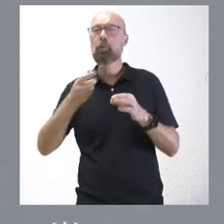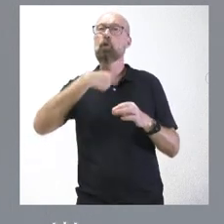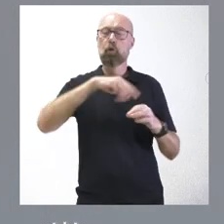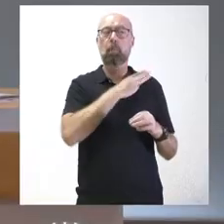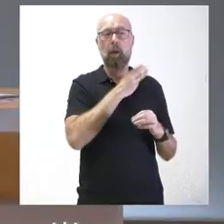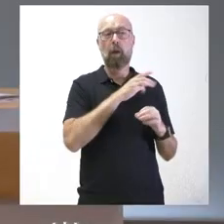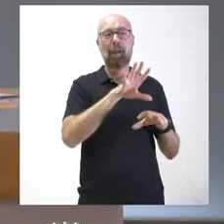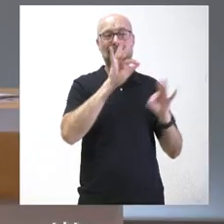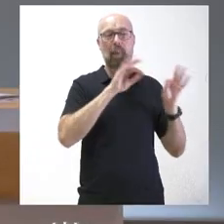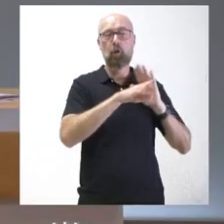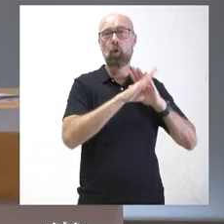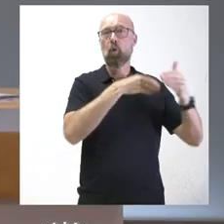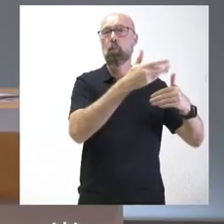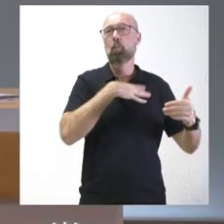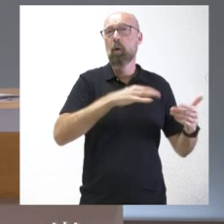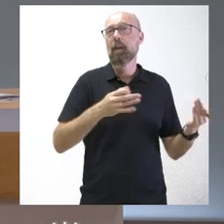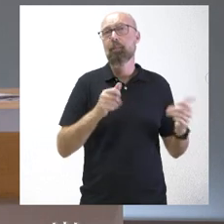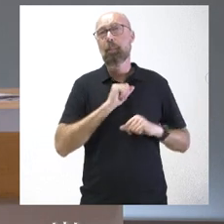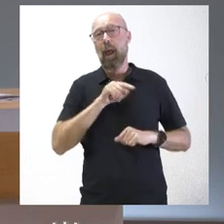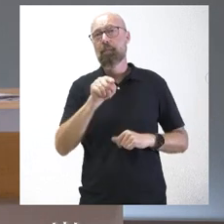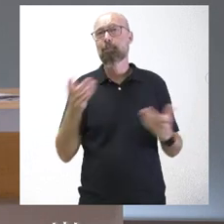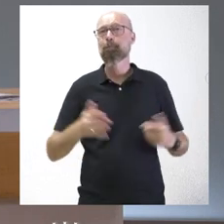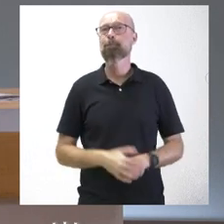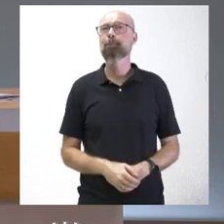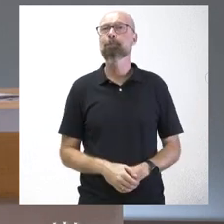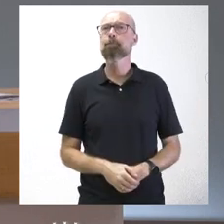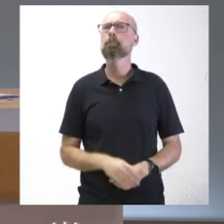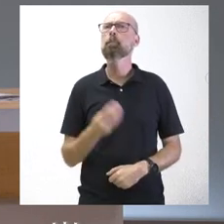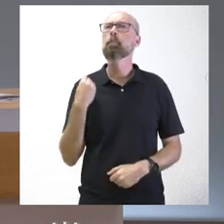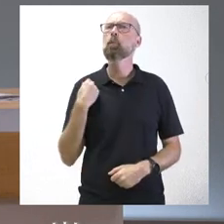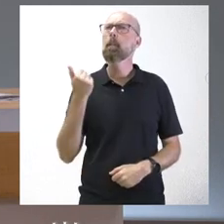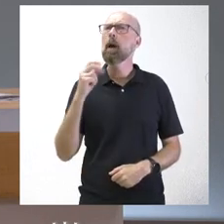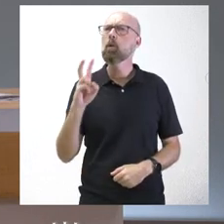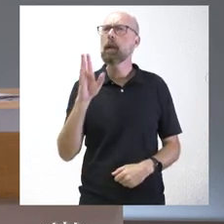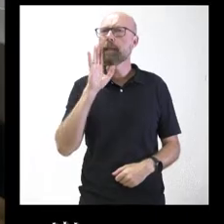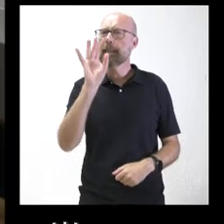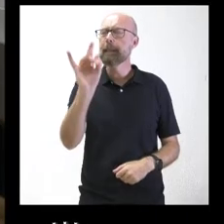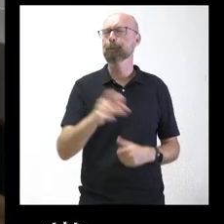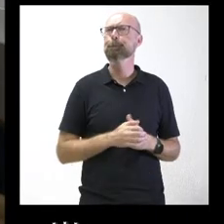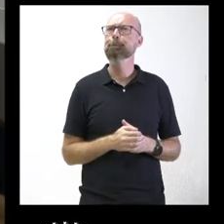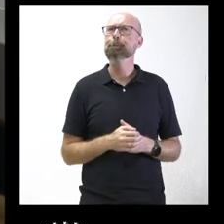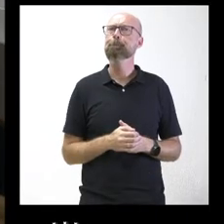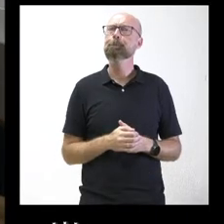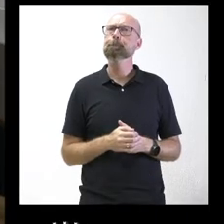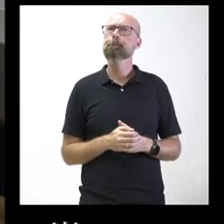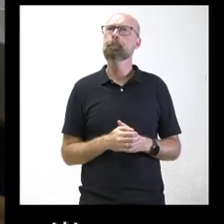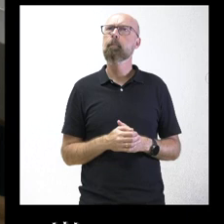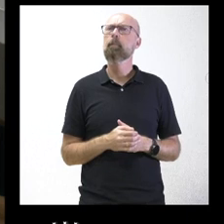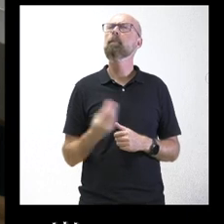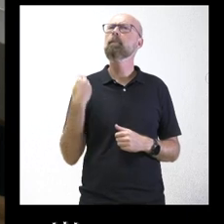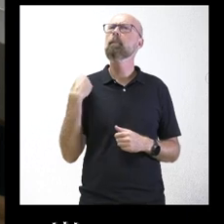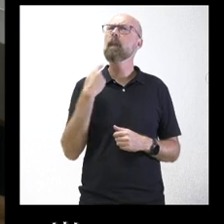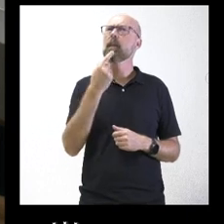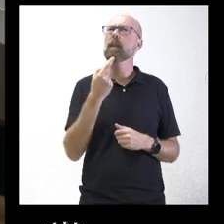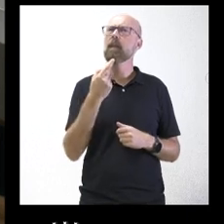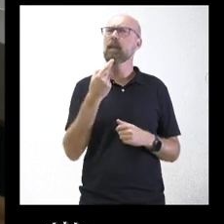tenemos alguna pregunta más en la sala Sí para el portal que como me ha dicho que la tramitación de la